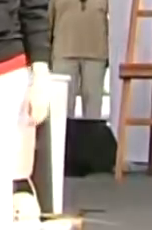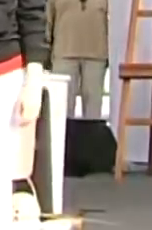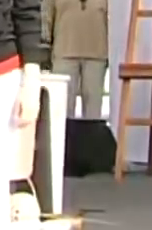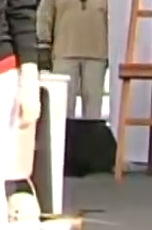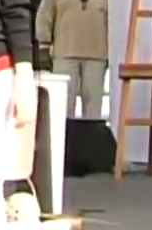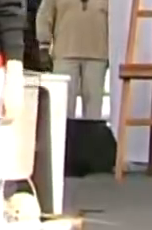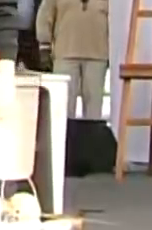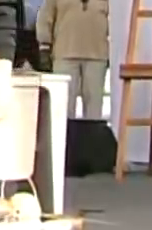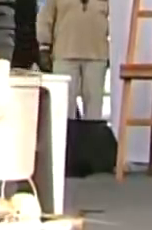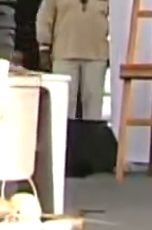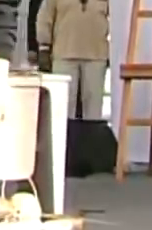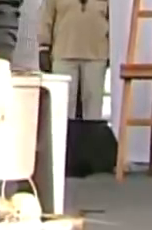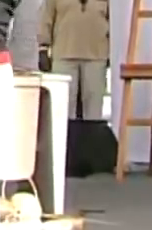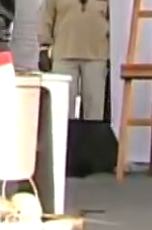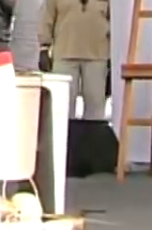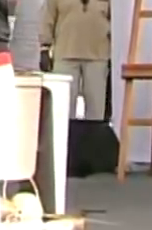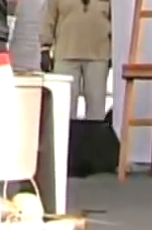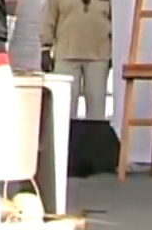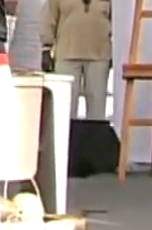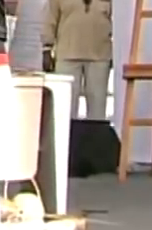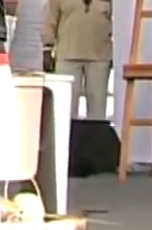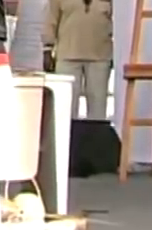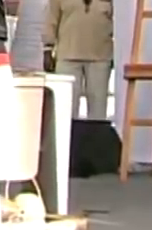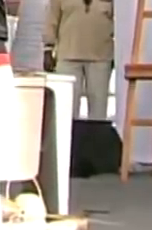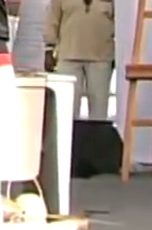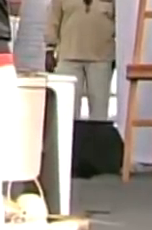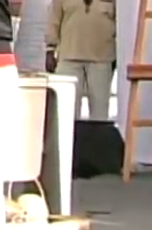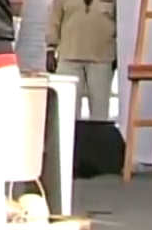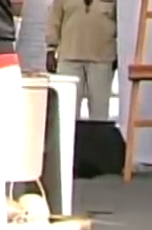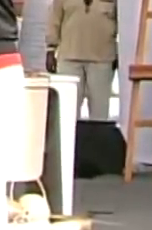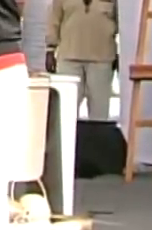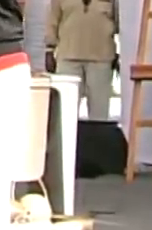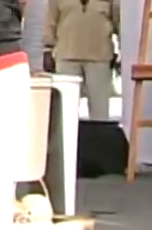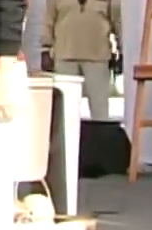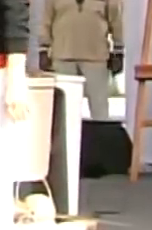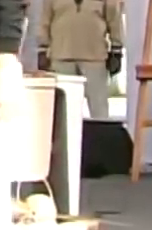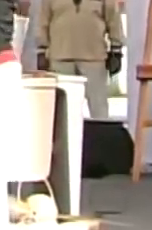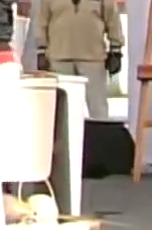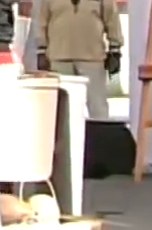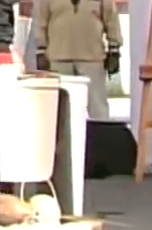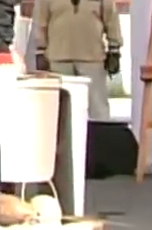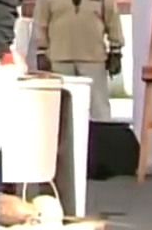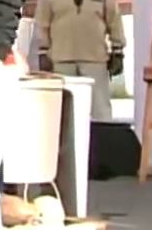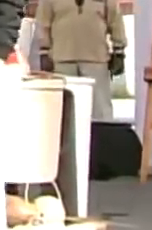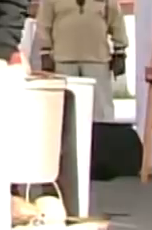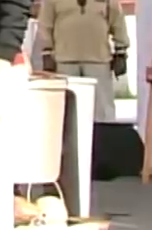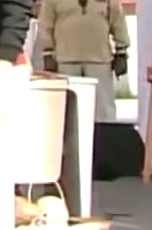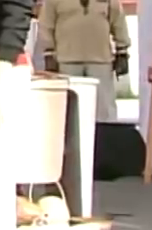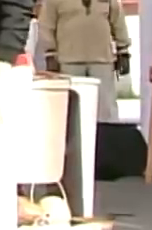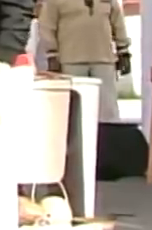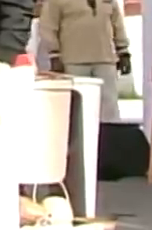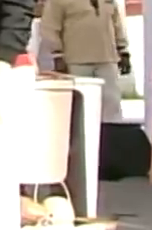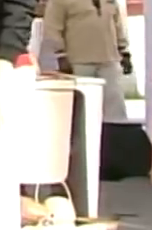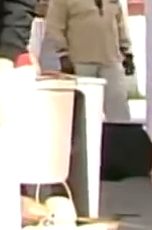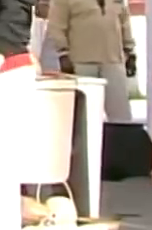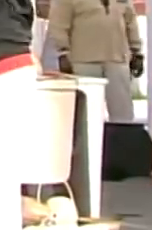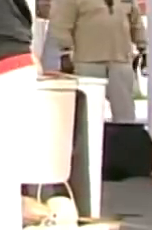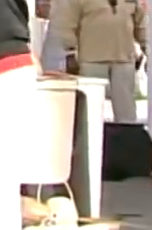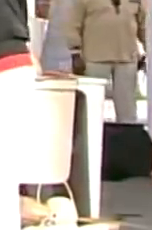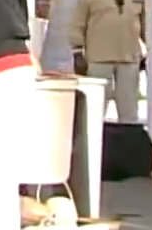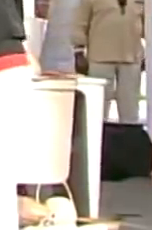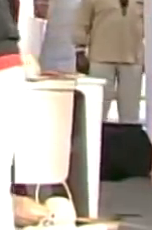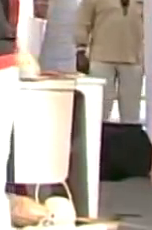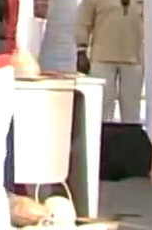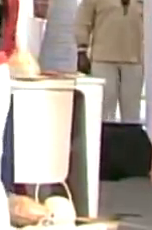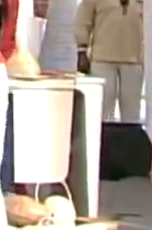la batalla es cultural por la decolonización y hoy el pueblo protagoniza una resistencia entre seguir manteniendo la soberanía,